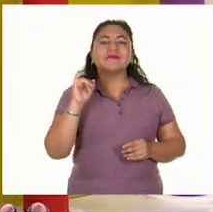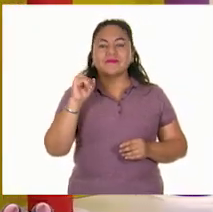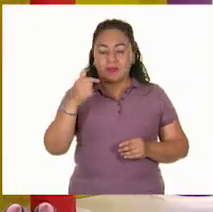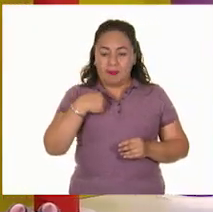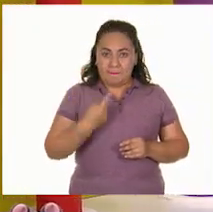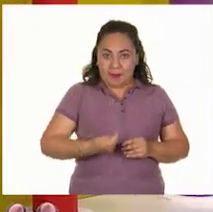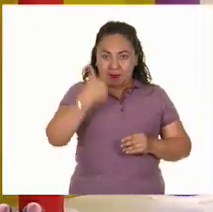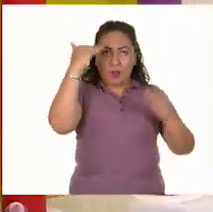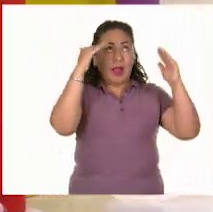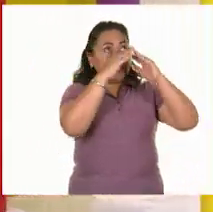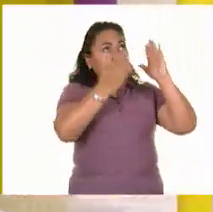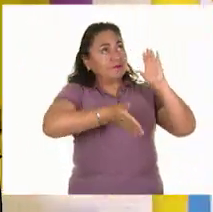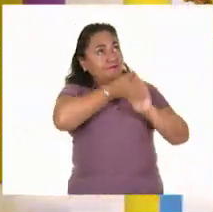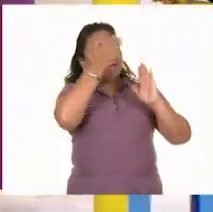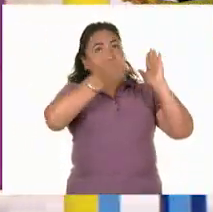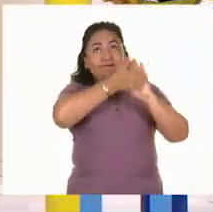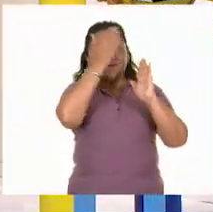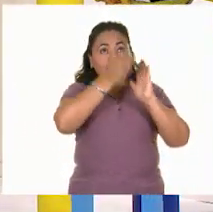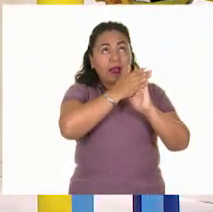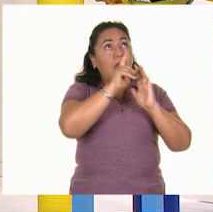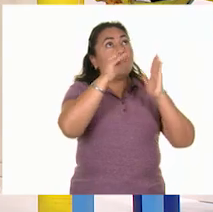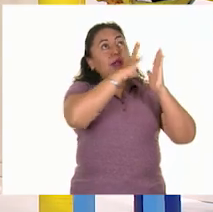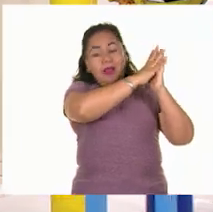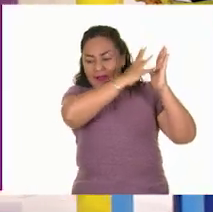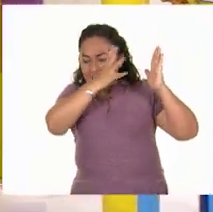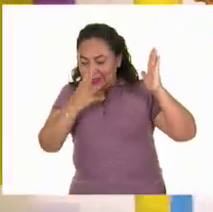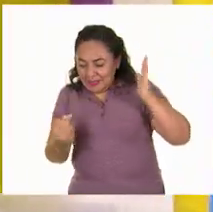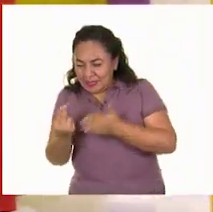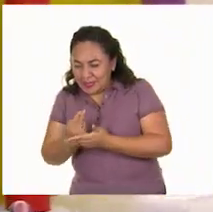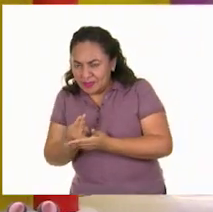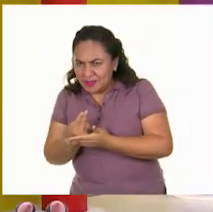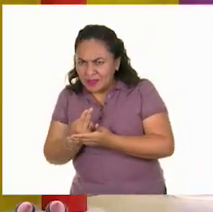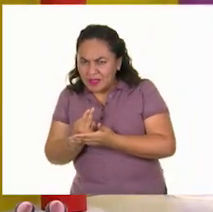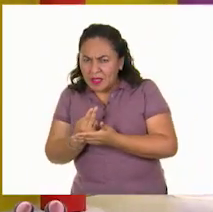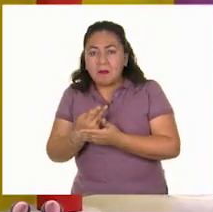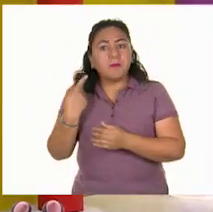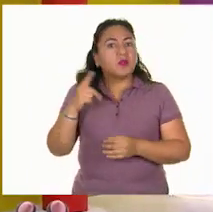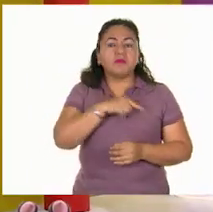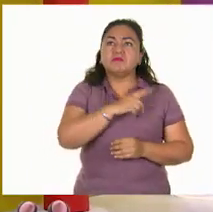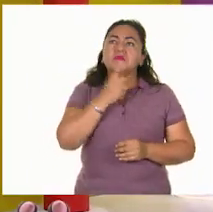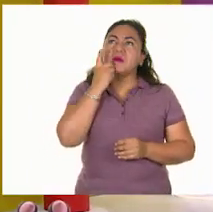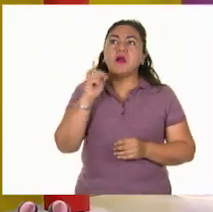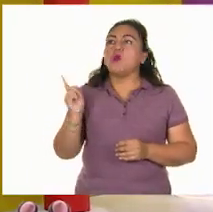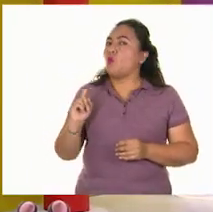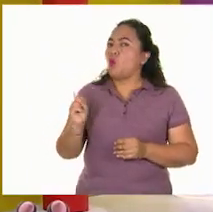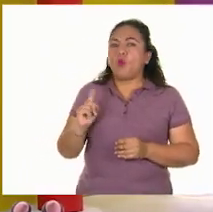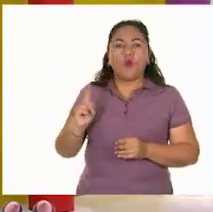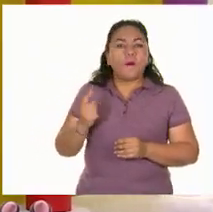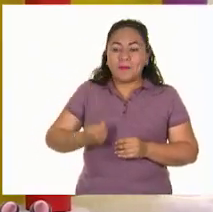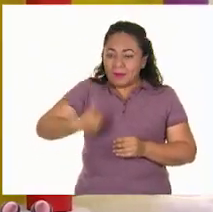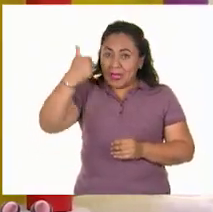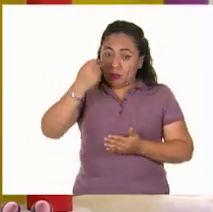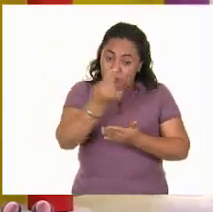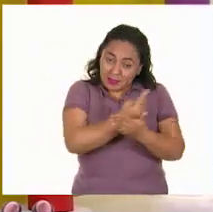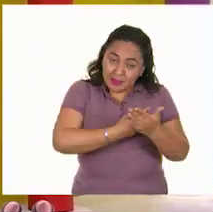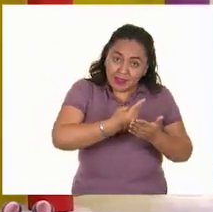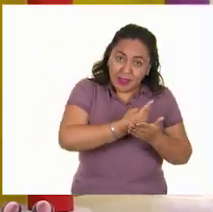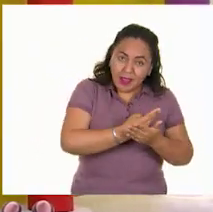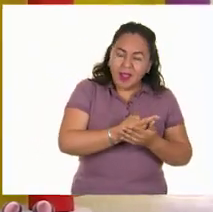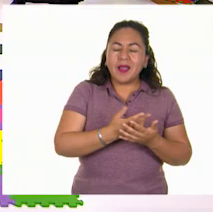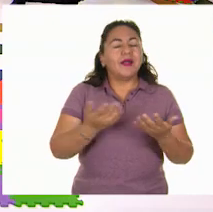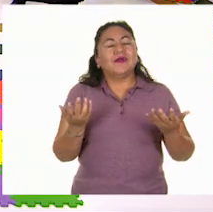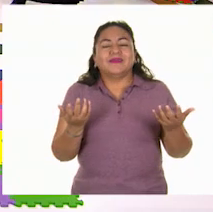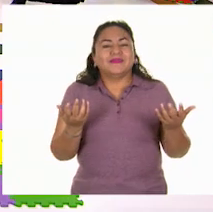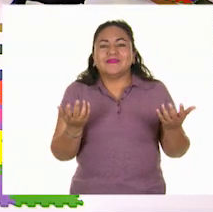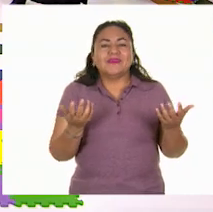la casa, después copio la casa en el dibujo, pero, a ver, decía Pepe, pero luego Paco le decía, no, primero dibuja. Ay, en